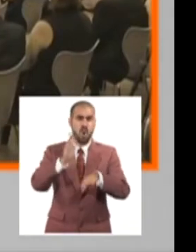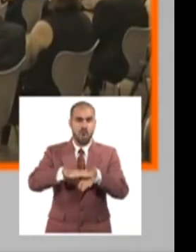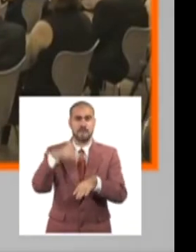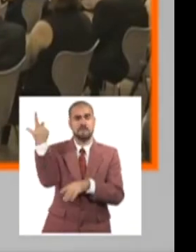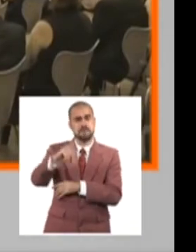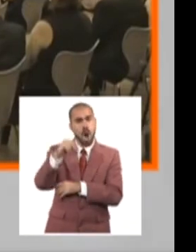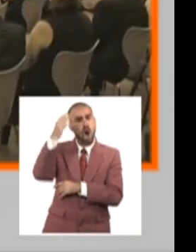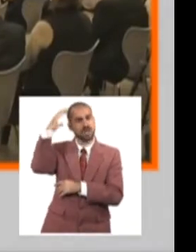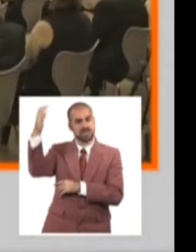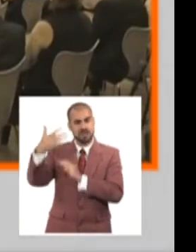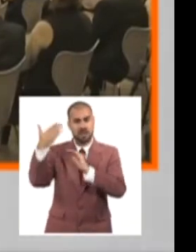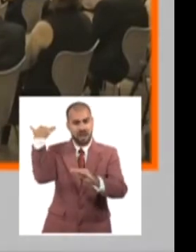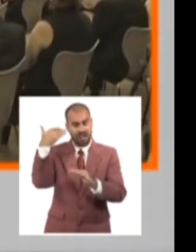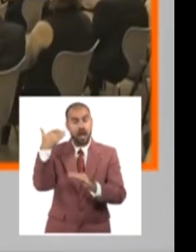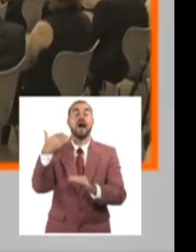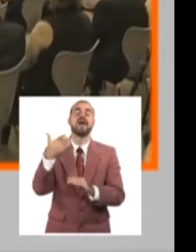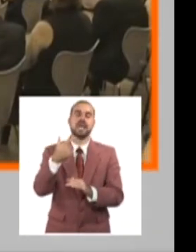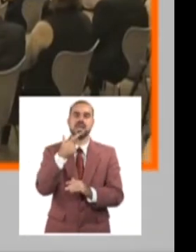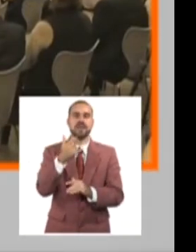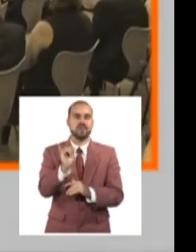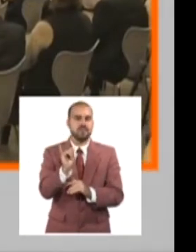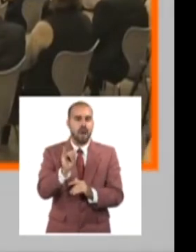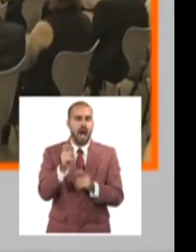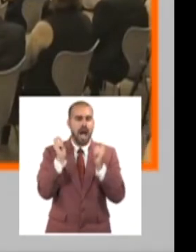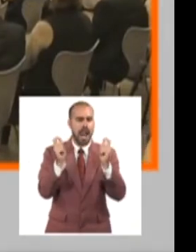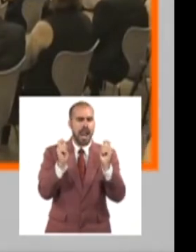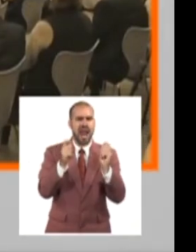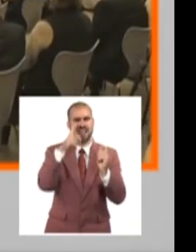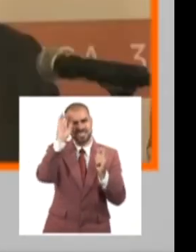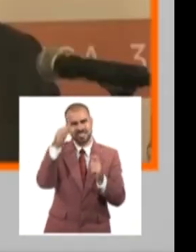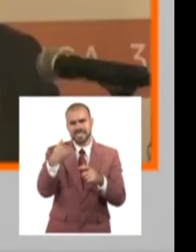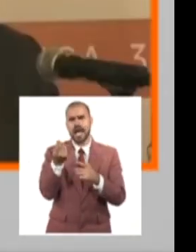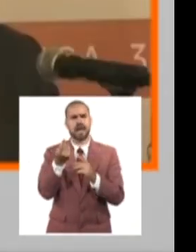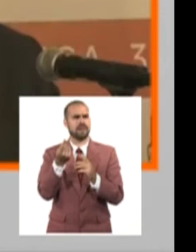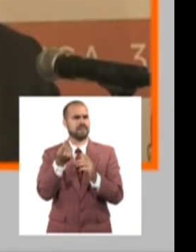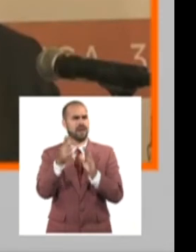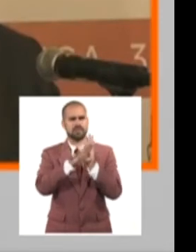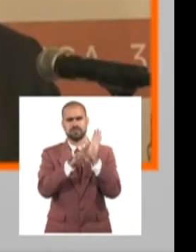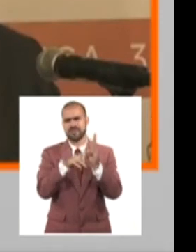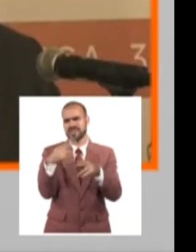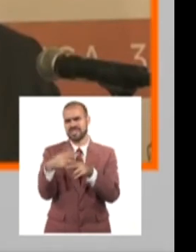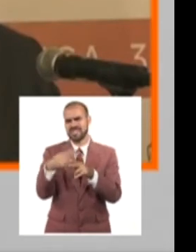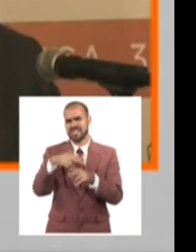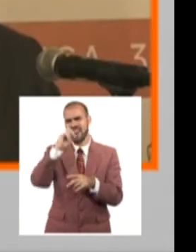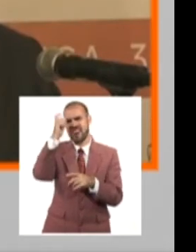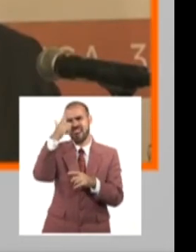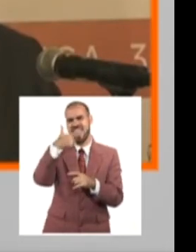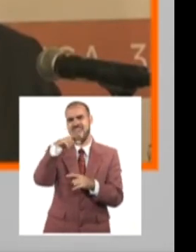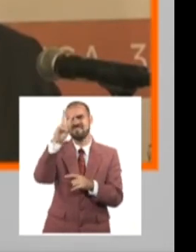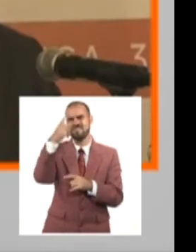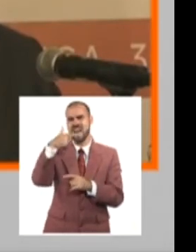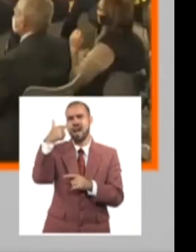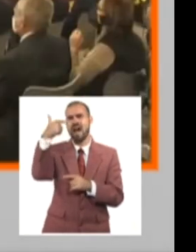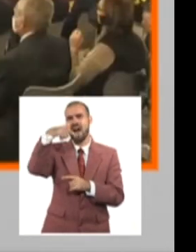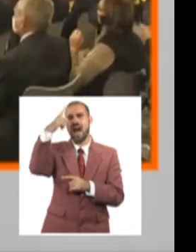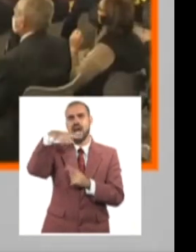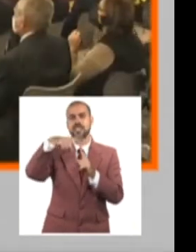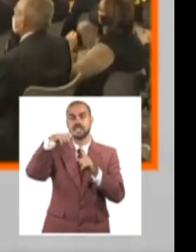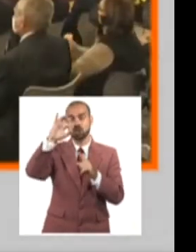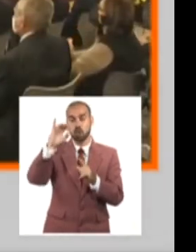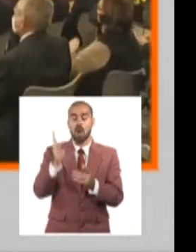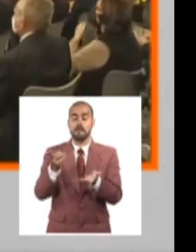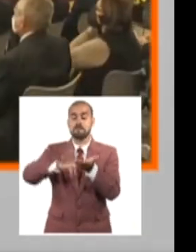esa etapa hubo una campaña a raíz de la operación la vallado en la cual se implicaron todos estos líderes del pp supuestamente